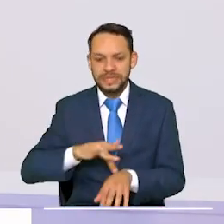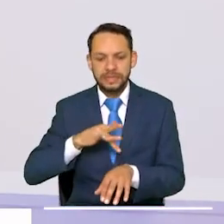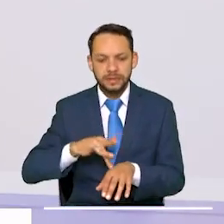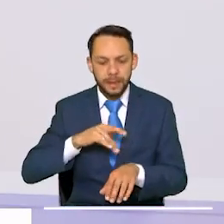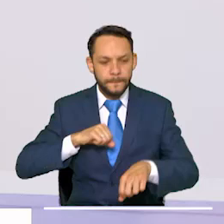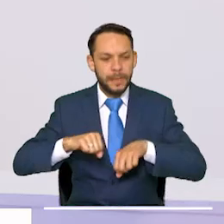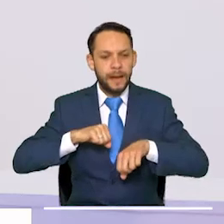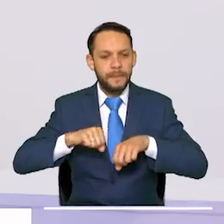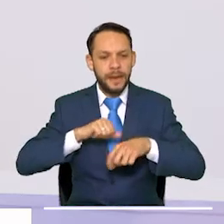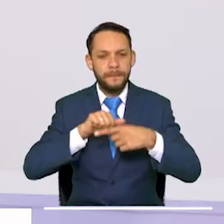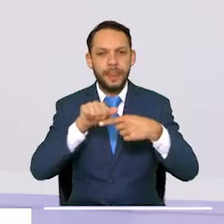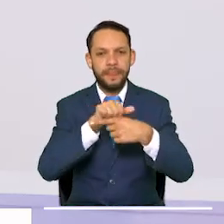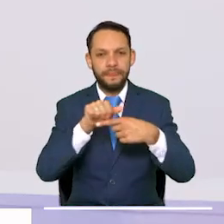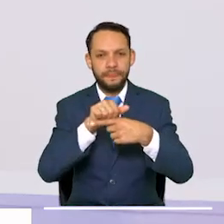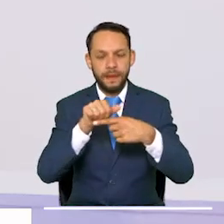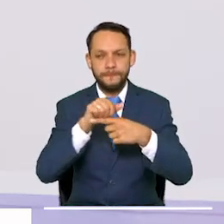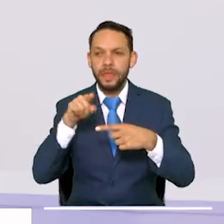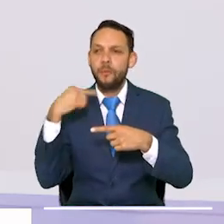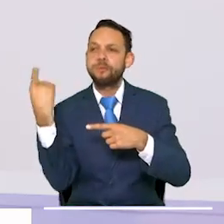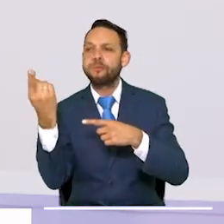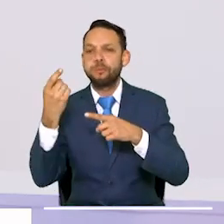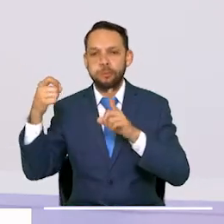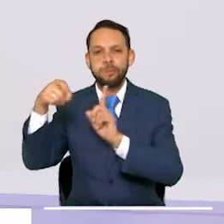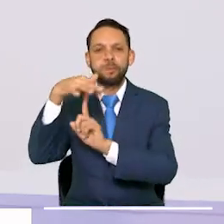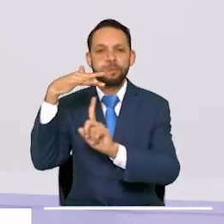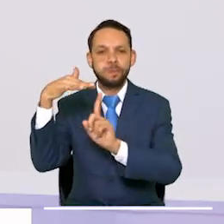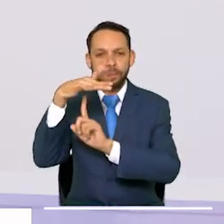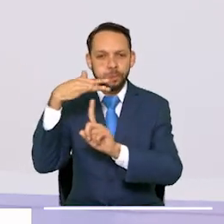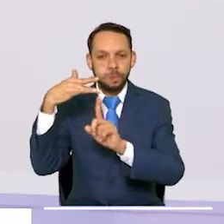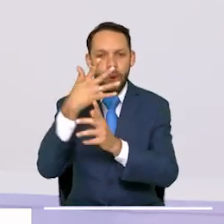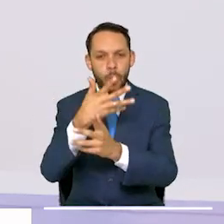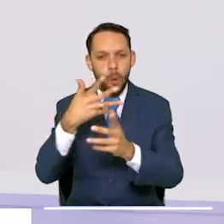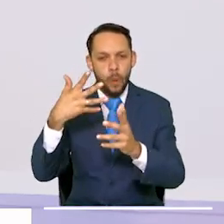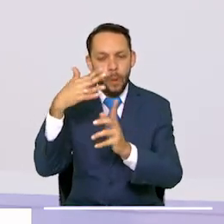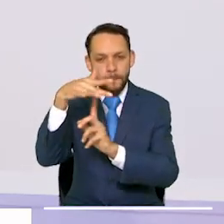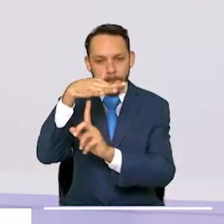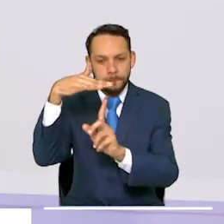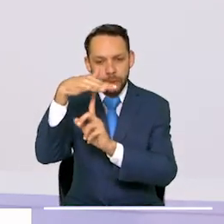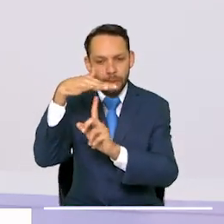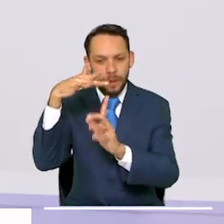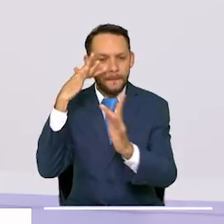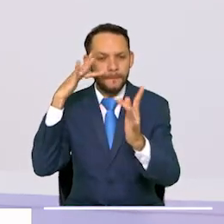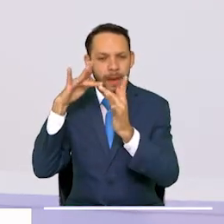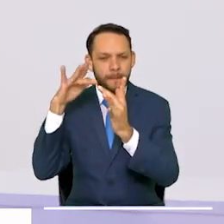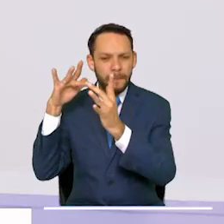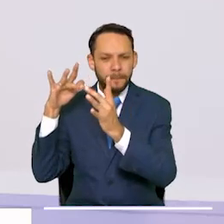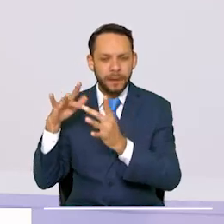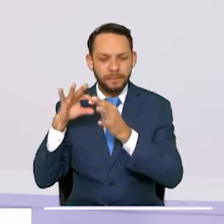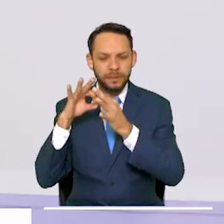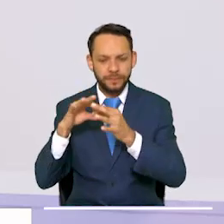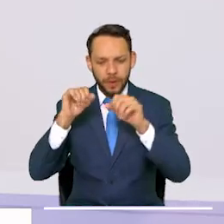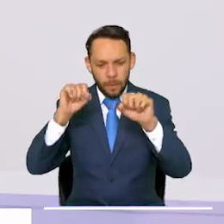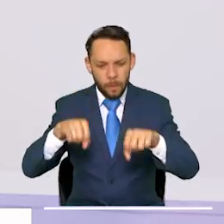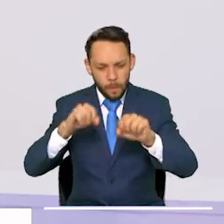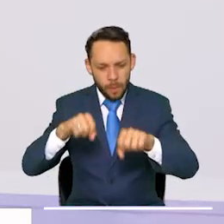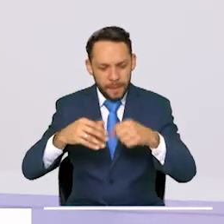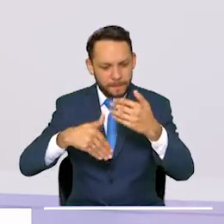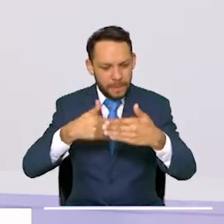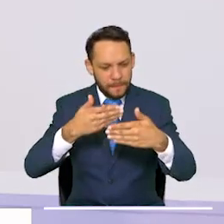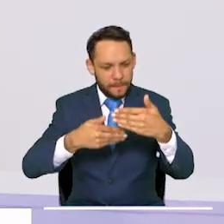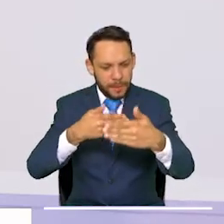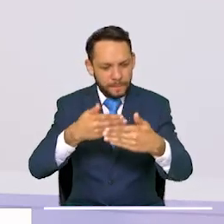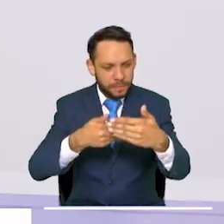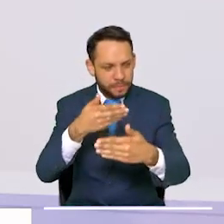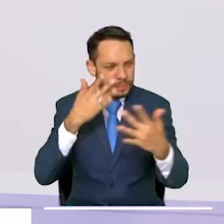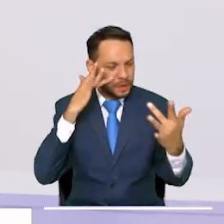uno recibe externamente un producto con una muy buena producción y una muy